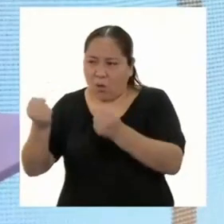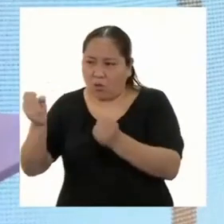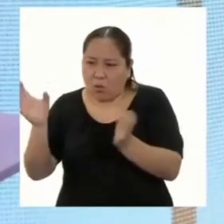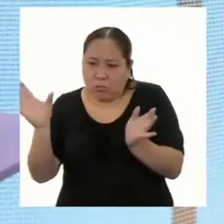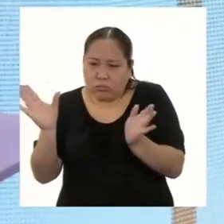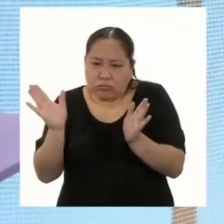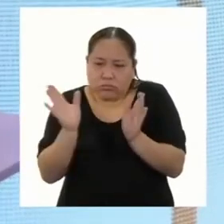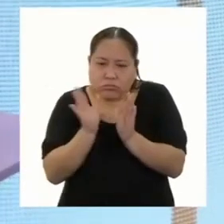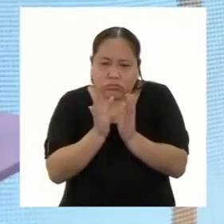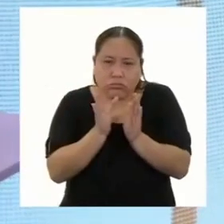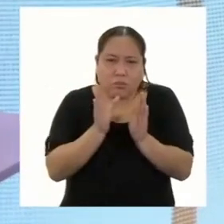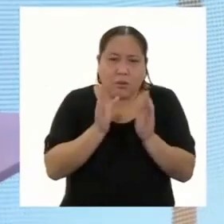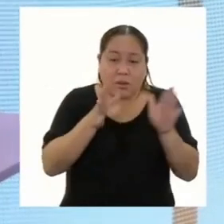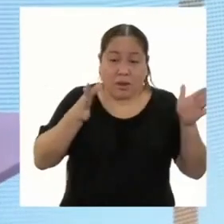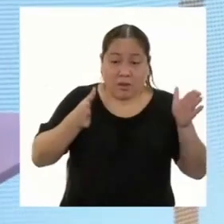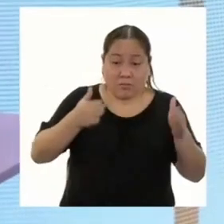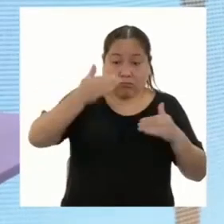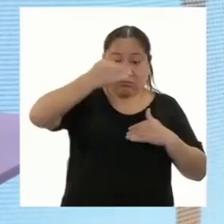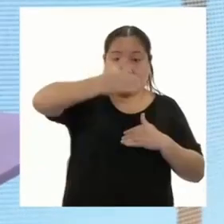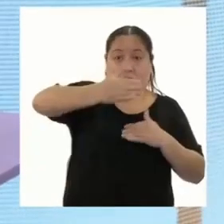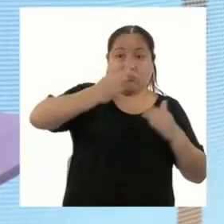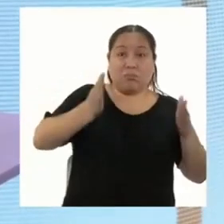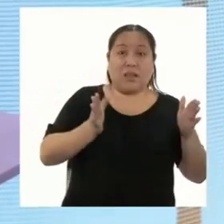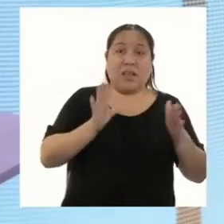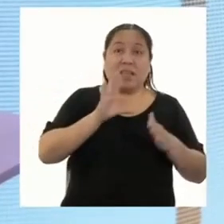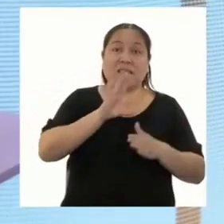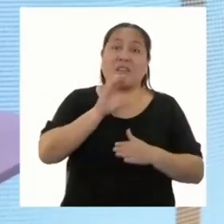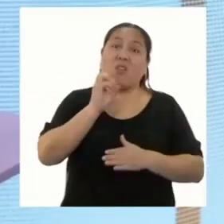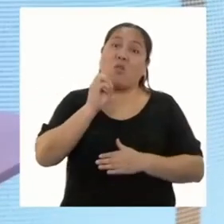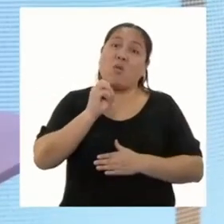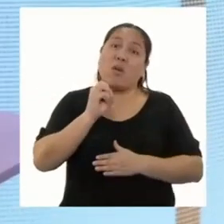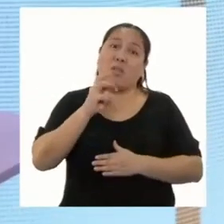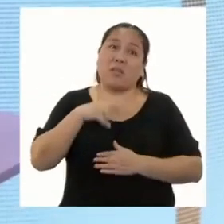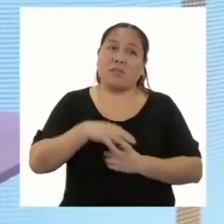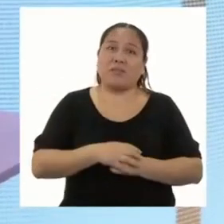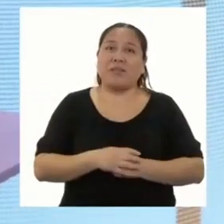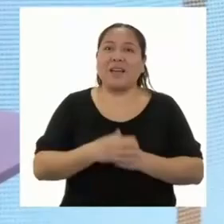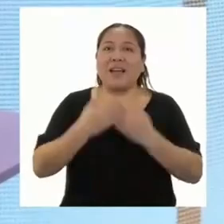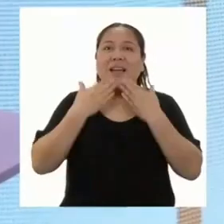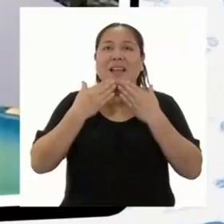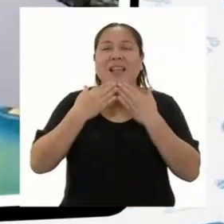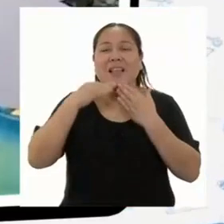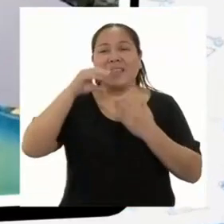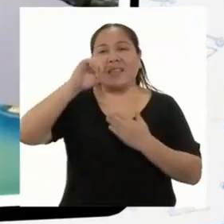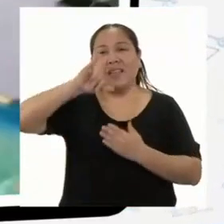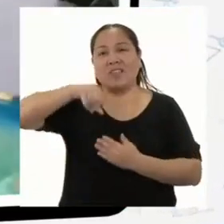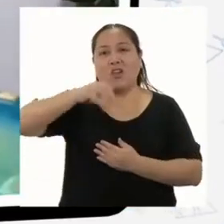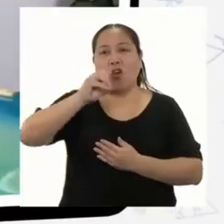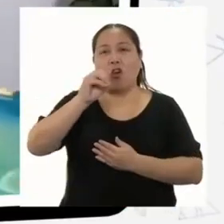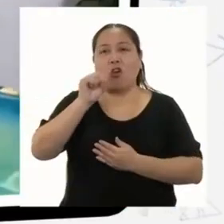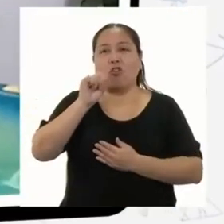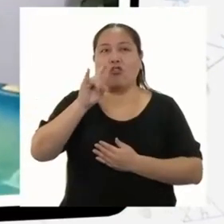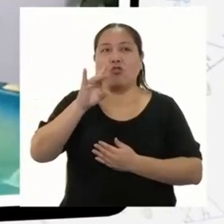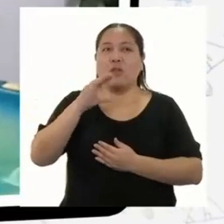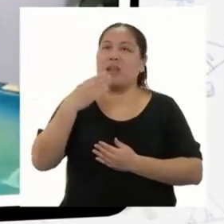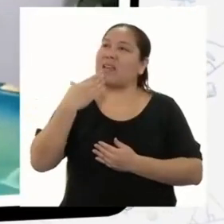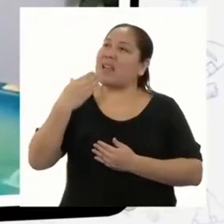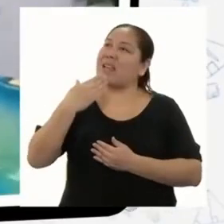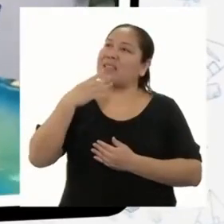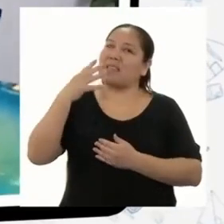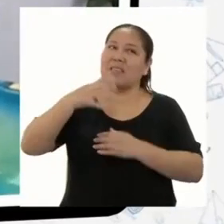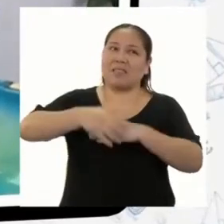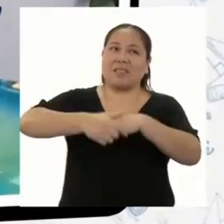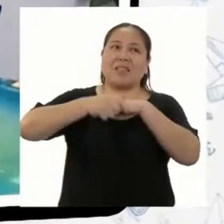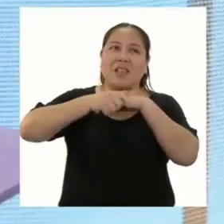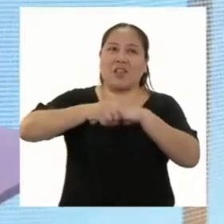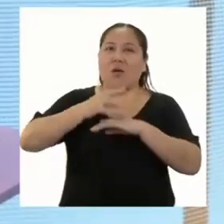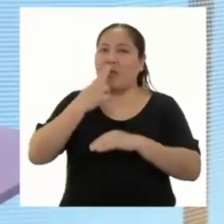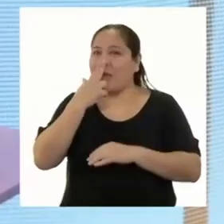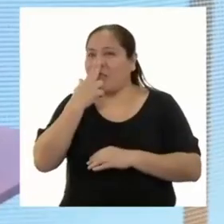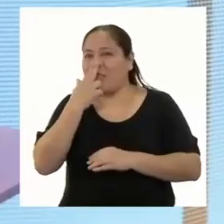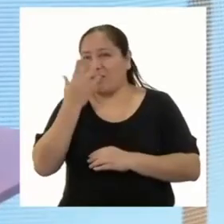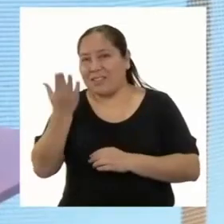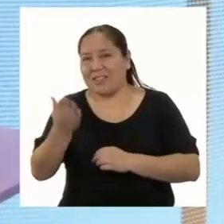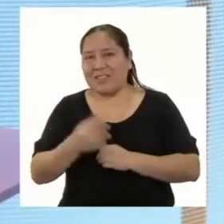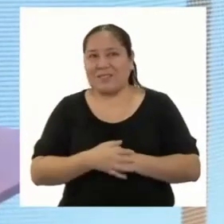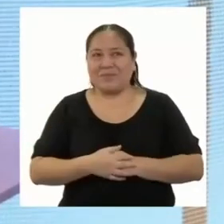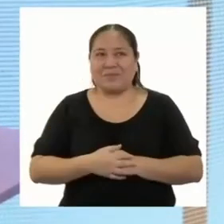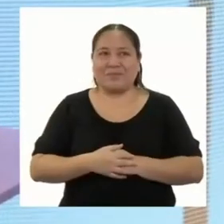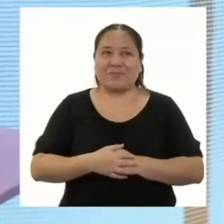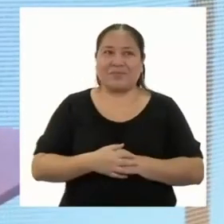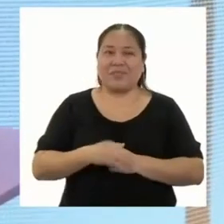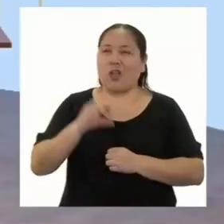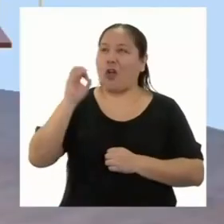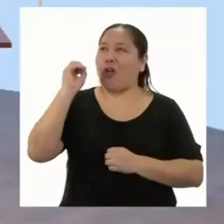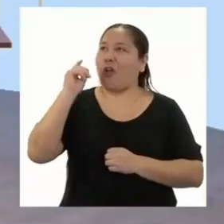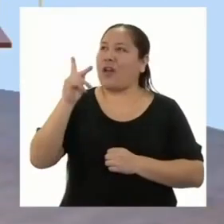Excelente pregunta. Muchas gracias, Josué Quefren. Chao, chao. Muchas gracias a ustedes. Saludos para Tocino. Bueno,